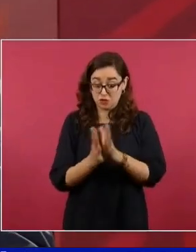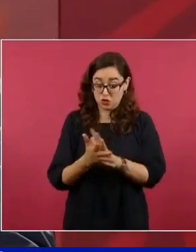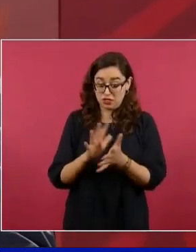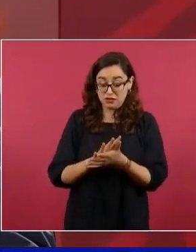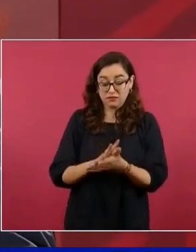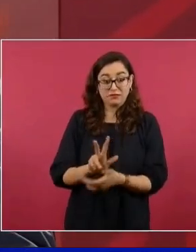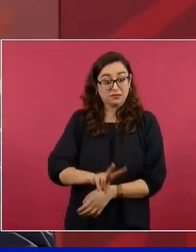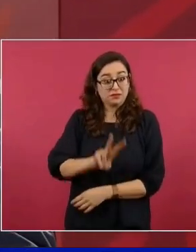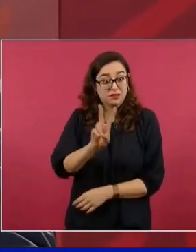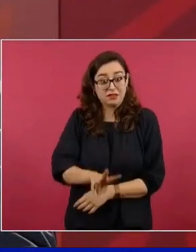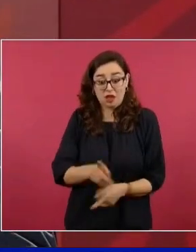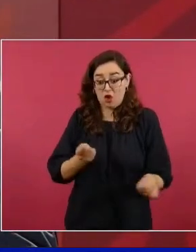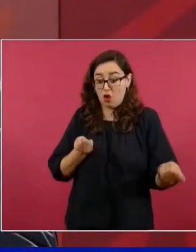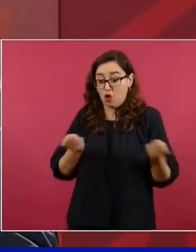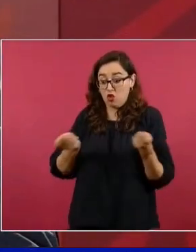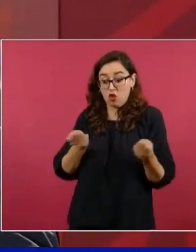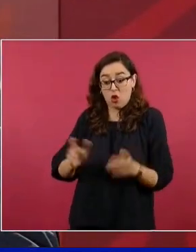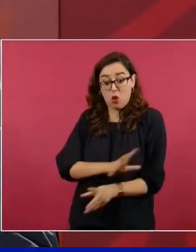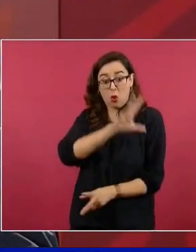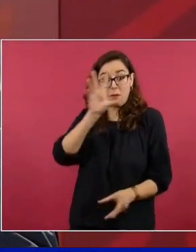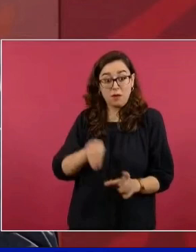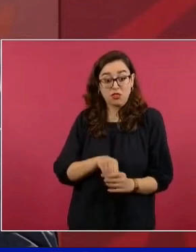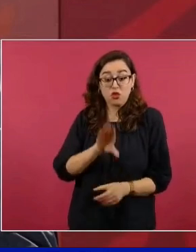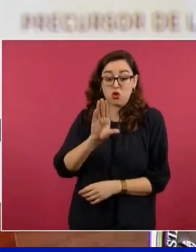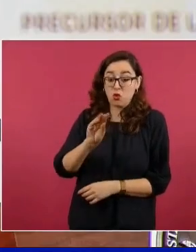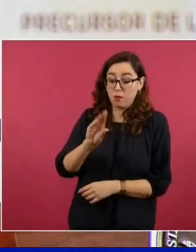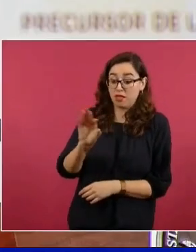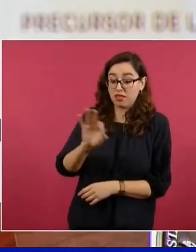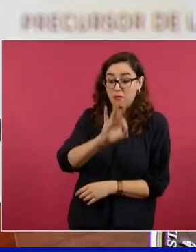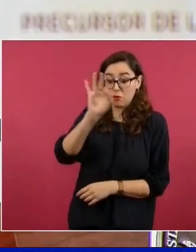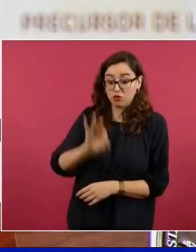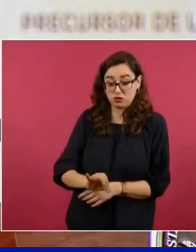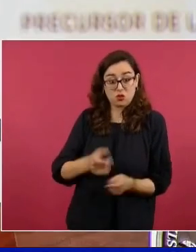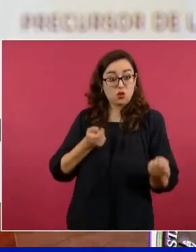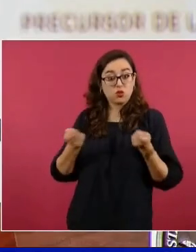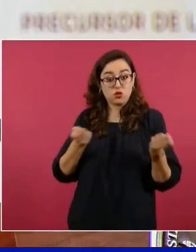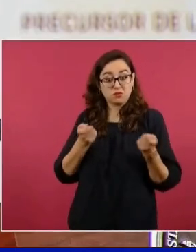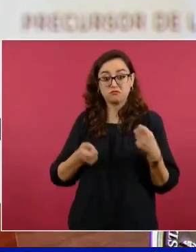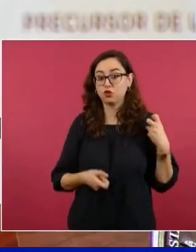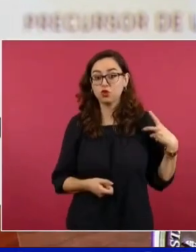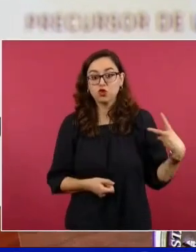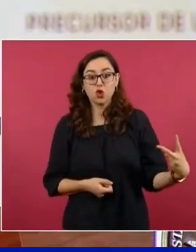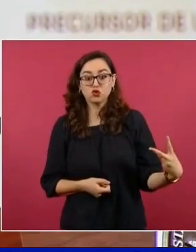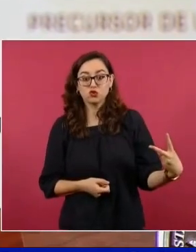el 90% del mercado de la tortilla.